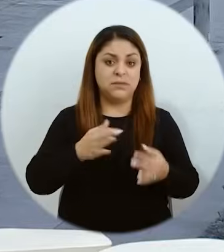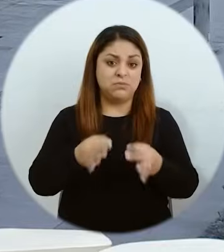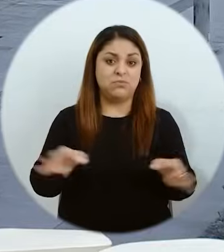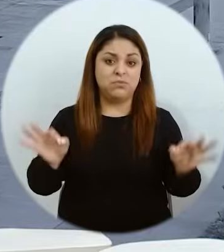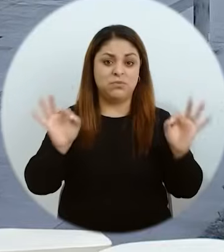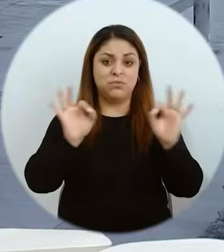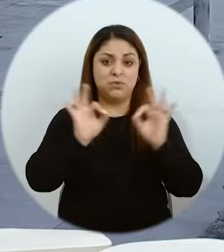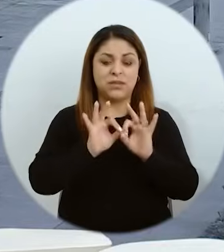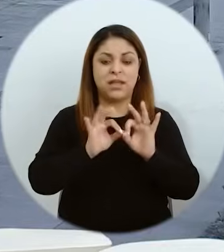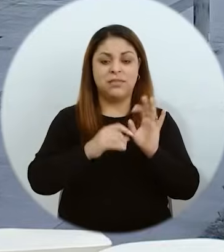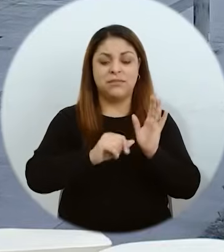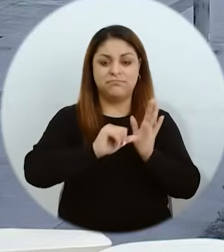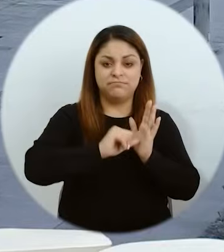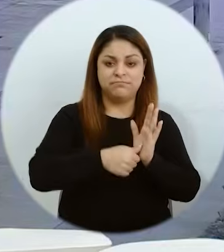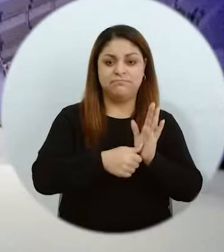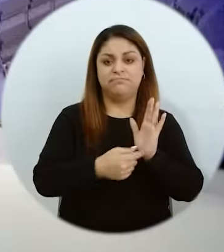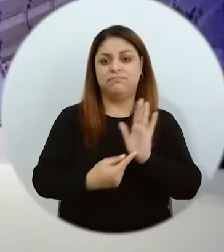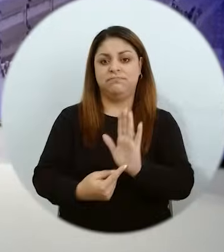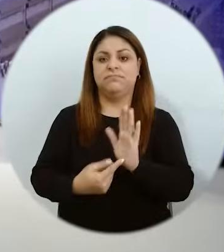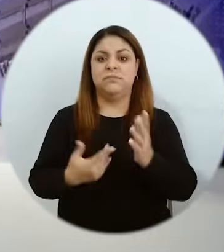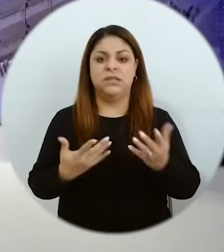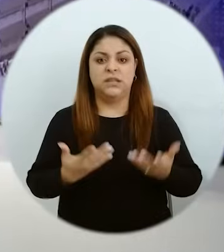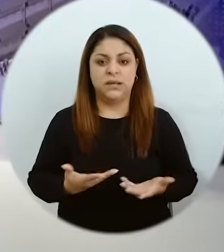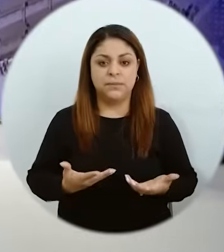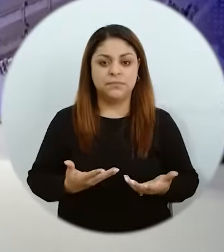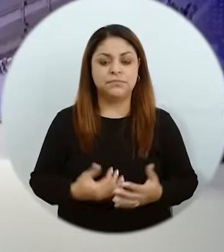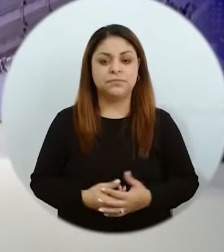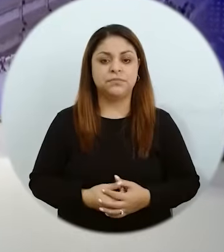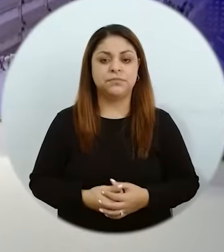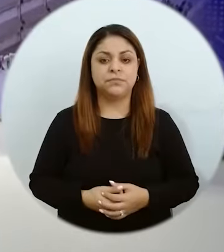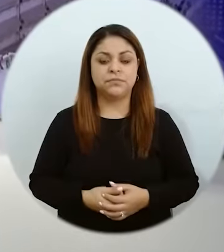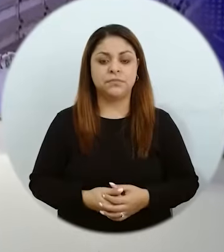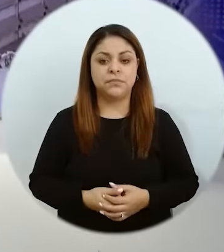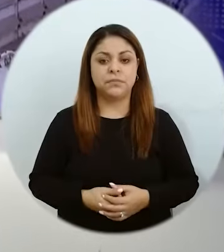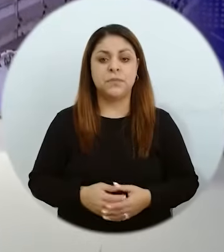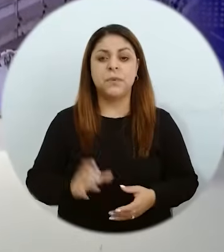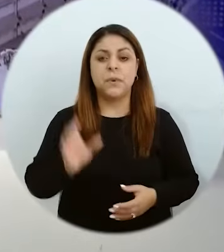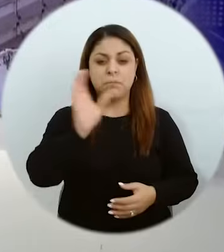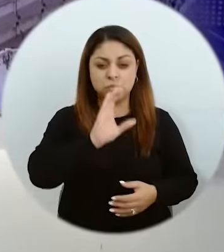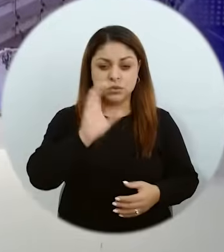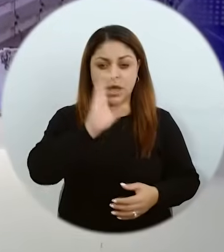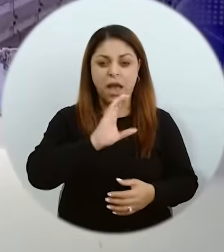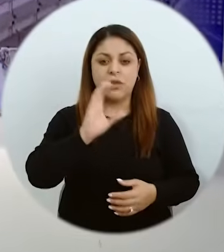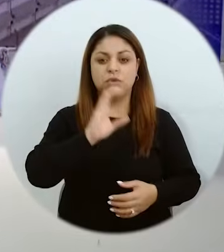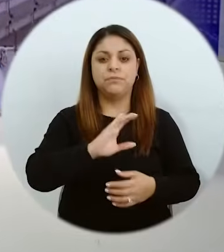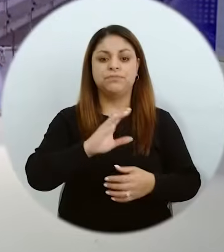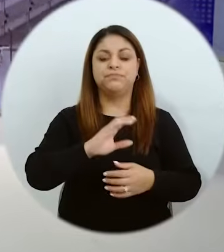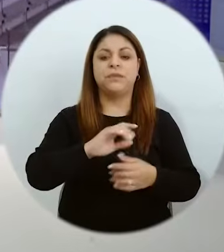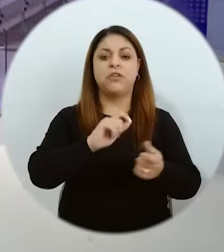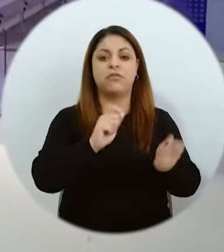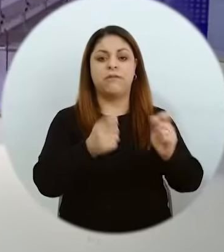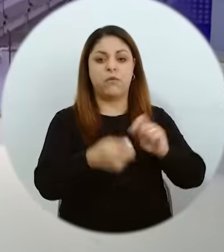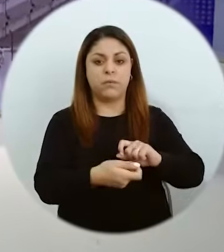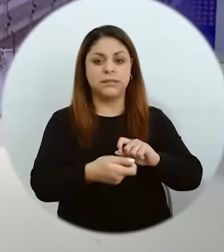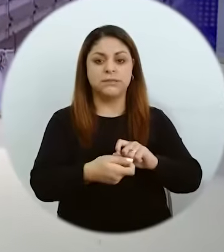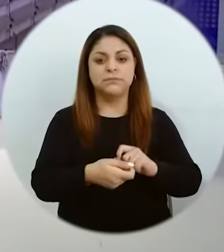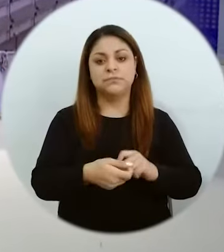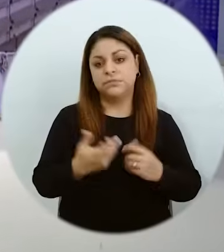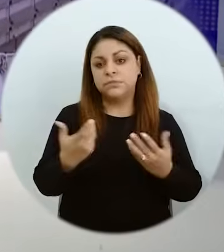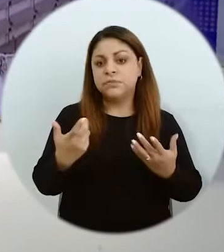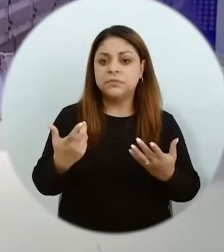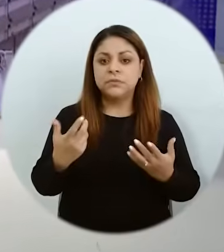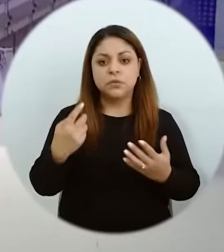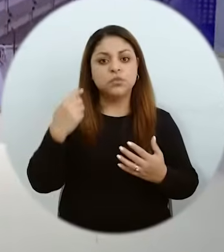parece muy importante de señalar, y es que en la búsqueda de las